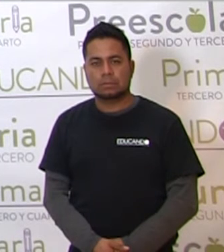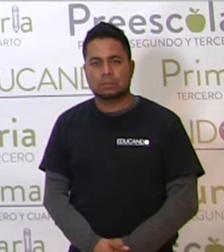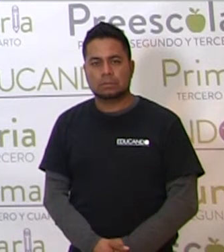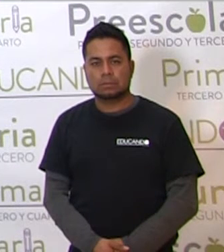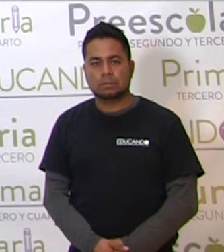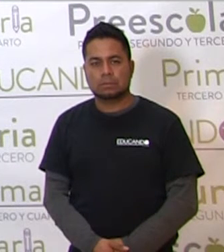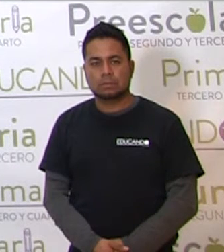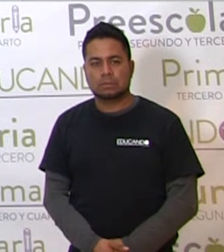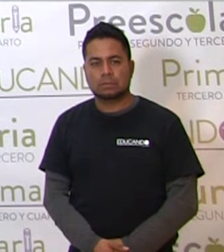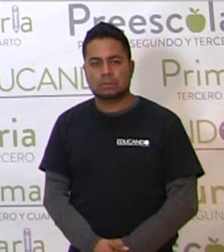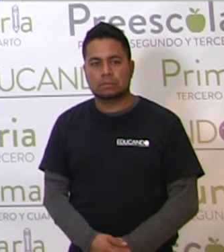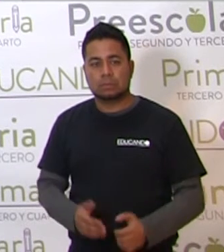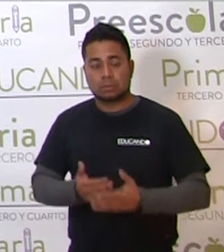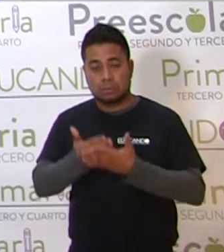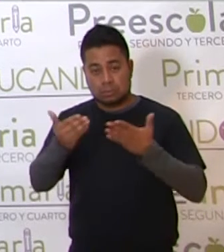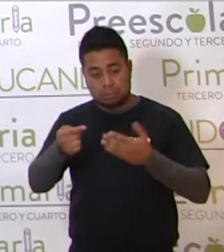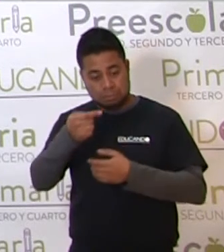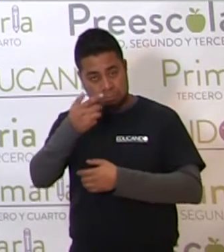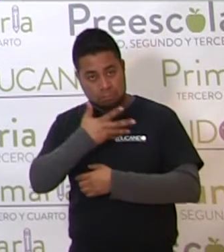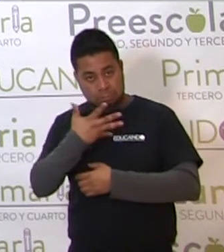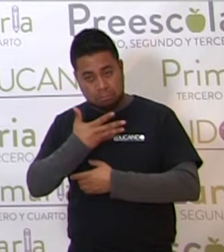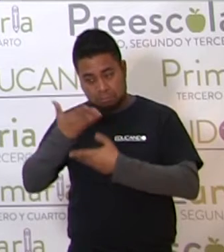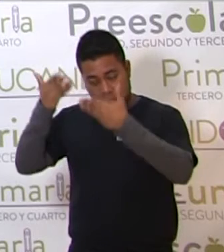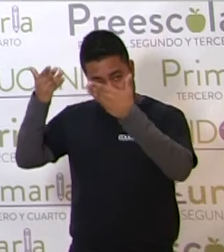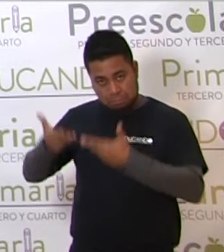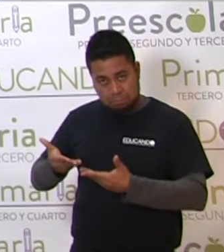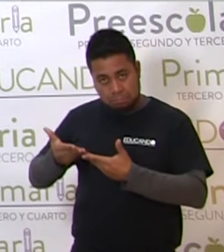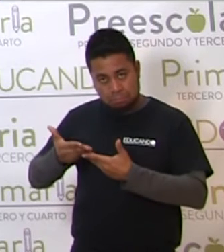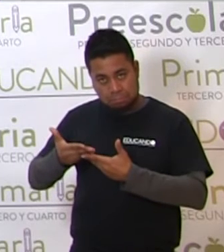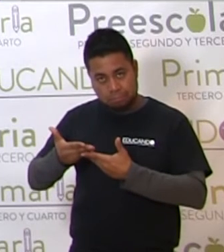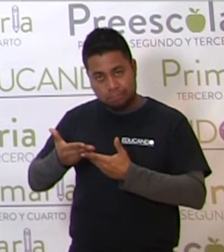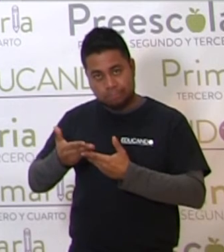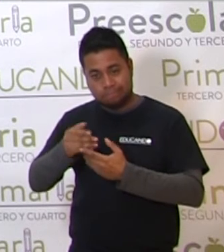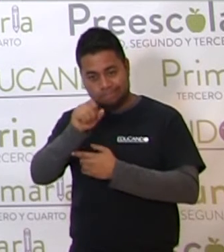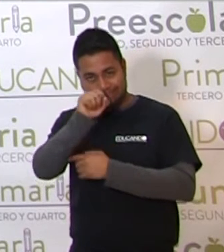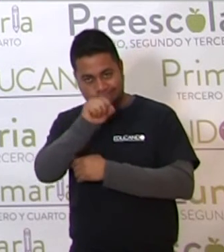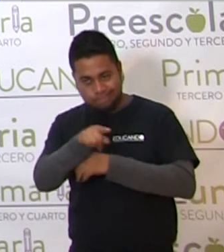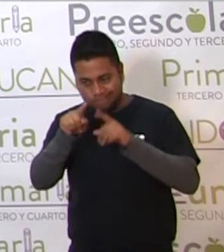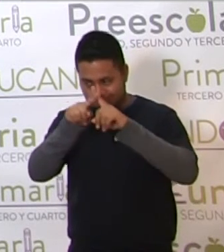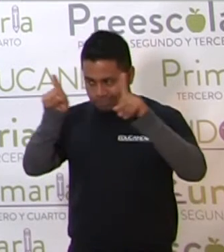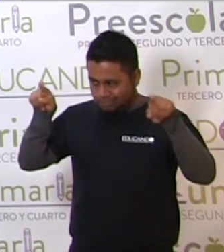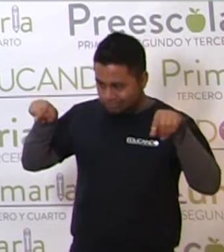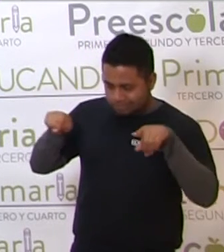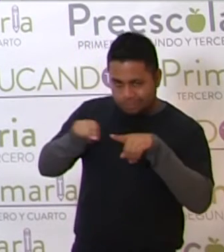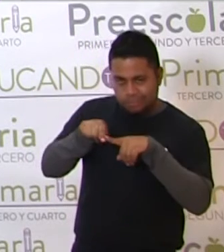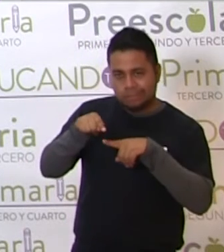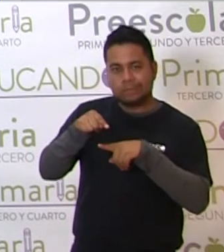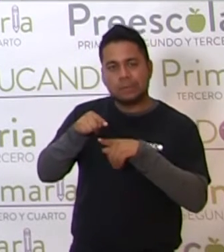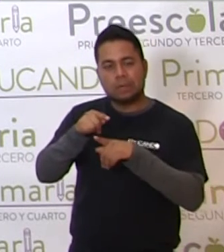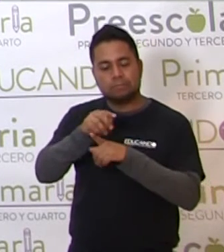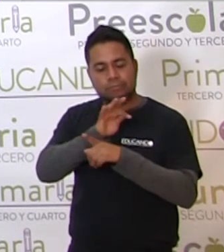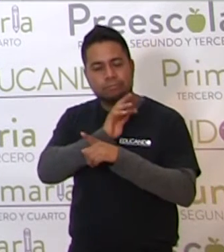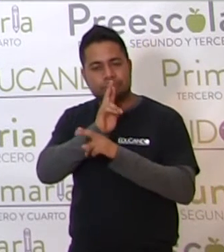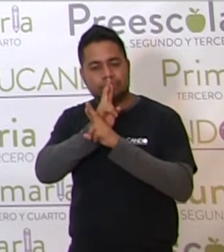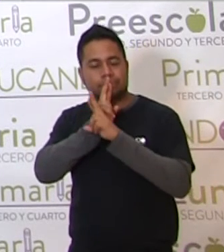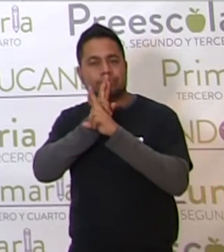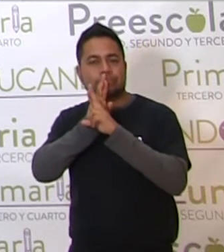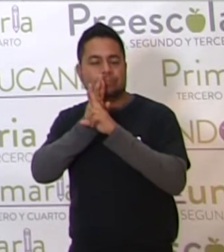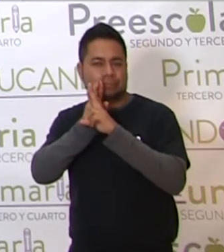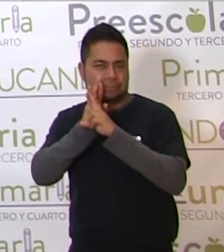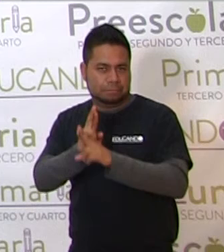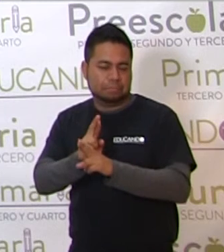nosotros vamos a tener ahora lo que ya vimos en el pizarrón y lo vamos a empezar a contestar de